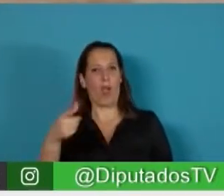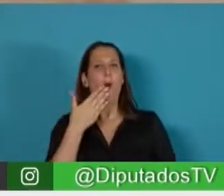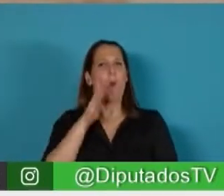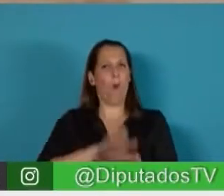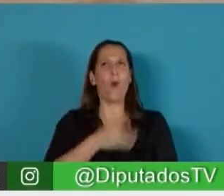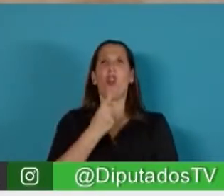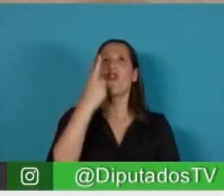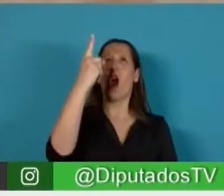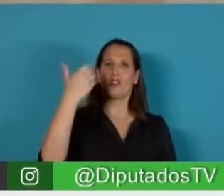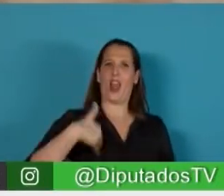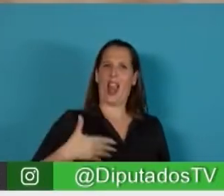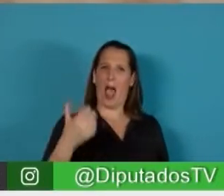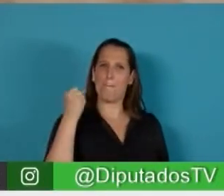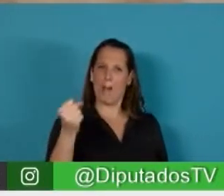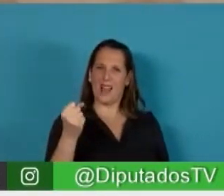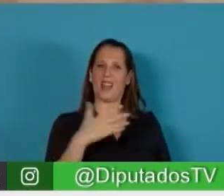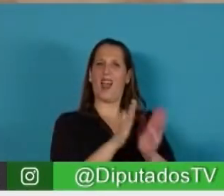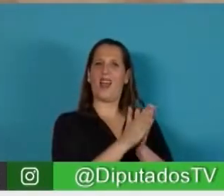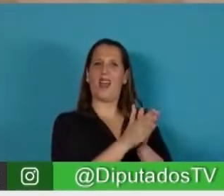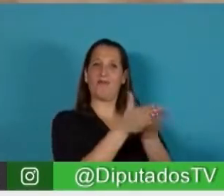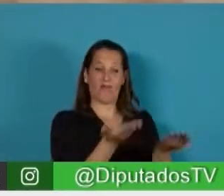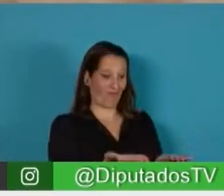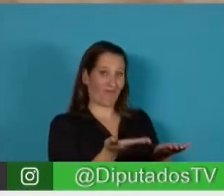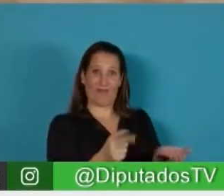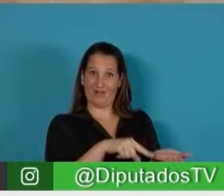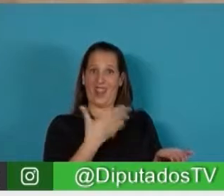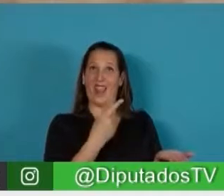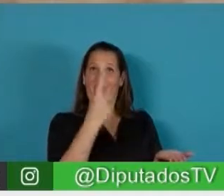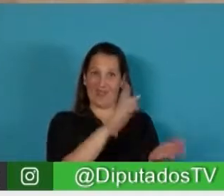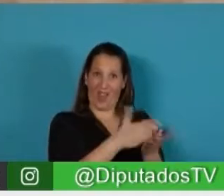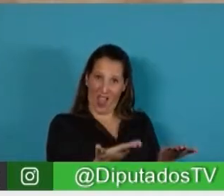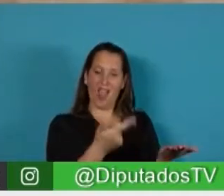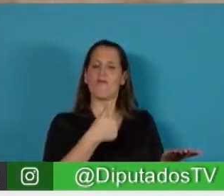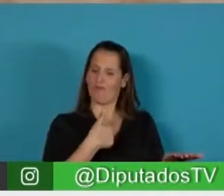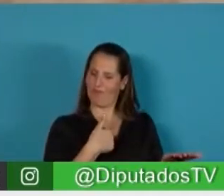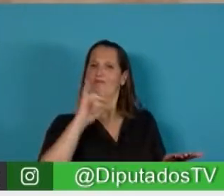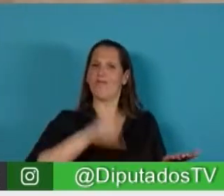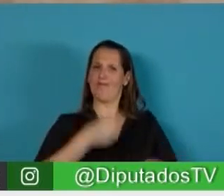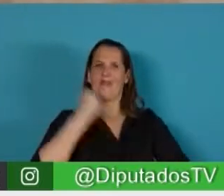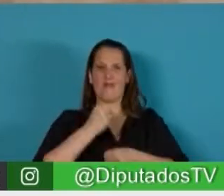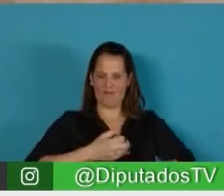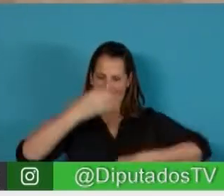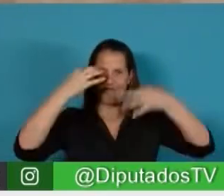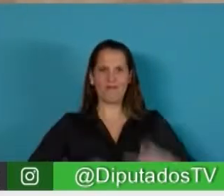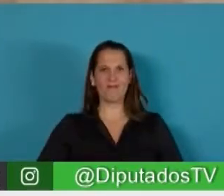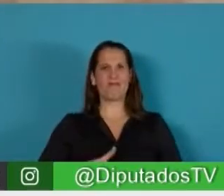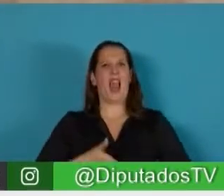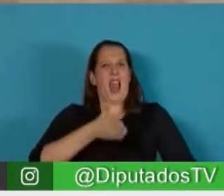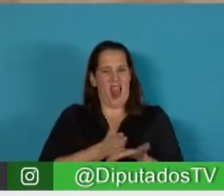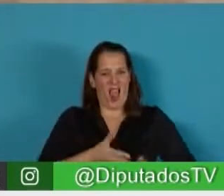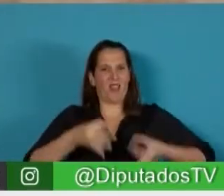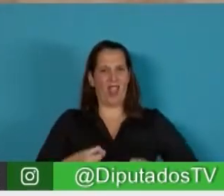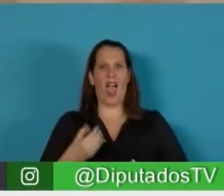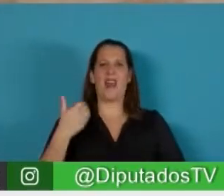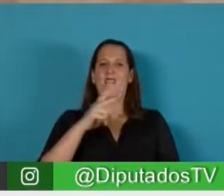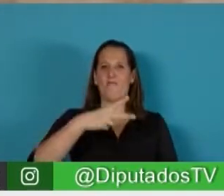la patria y estos santos evangelios, desempeñar con lealtad y patriotismo el cargo de vicepresidenta de la